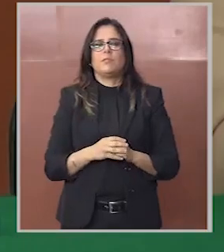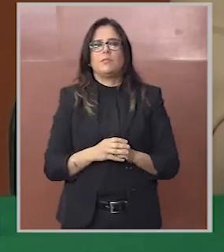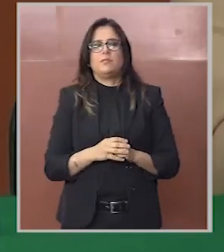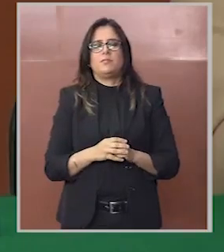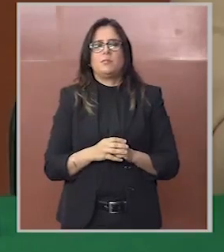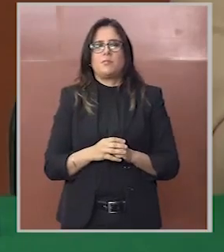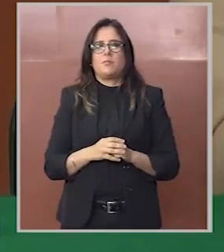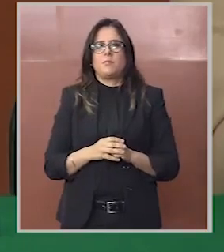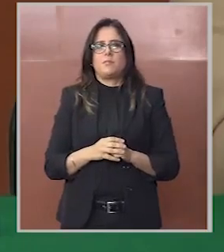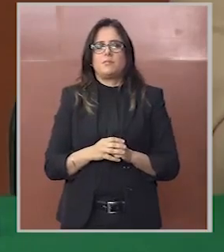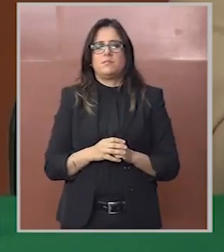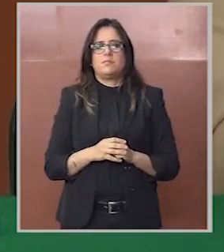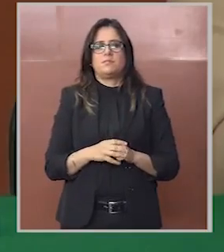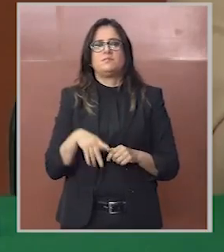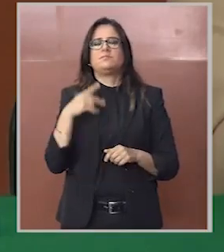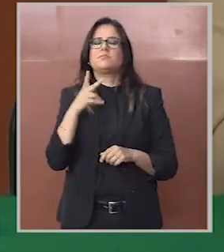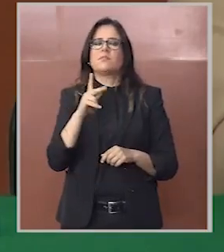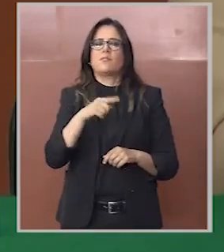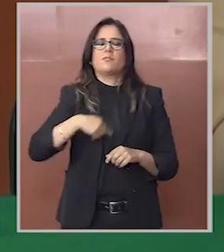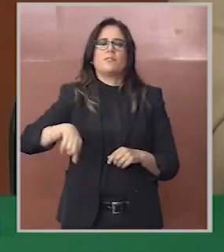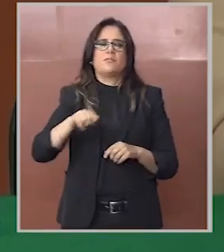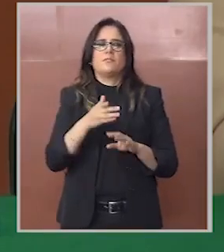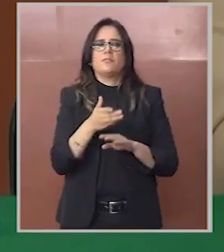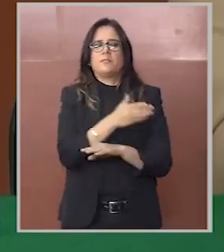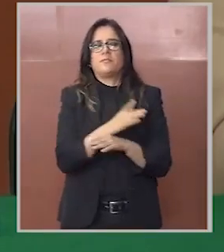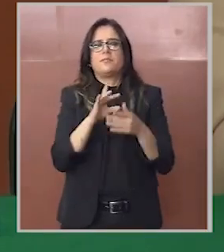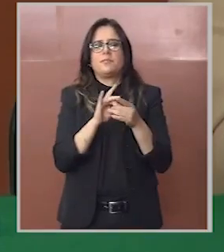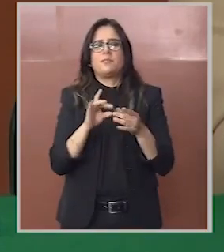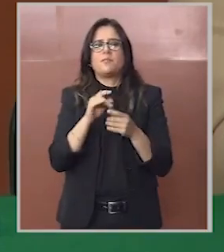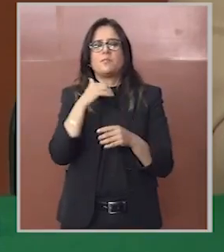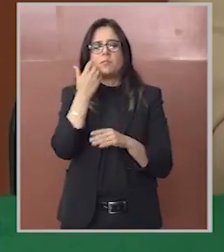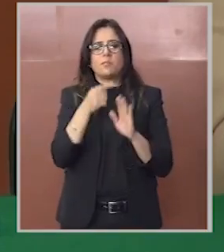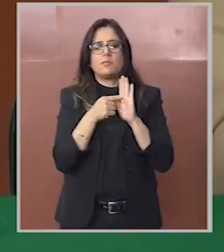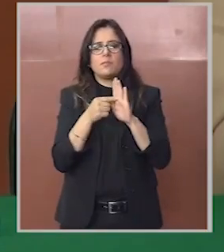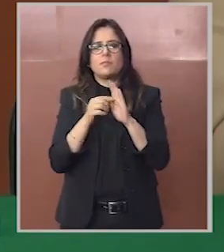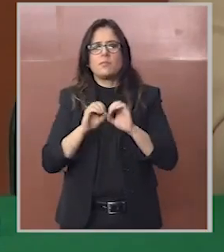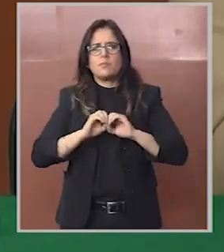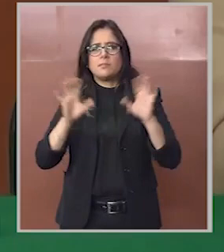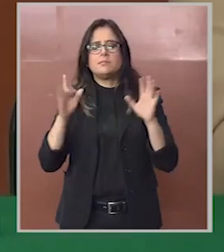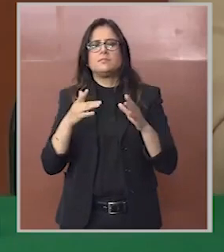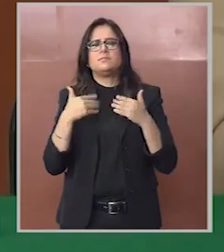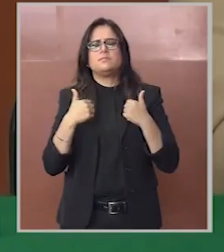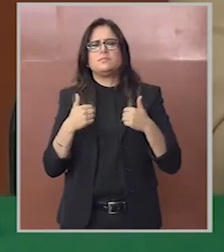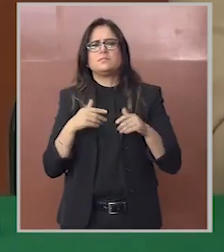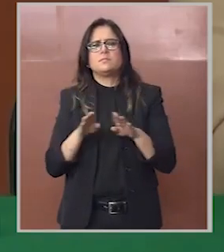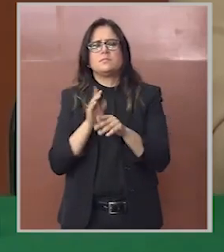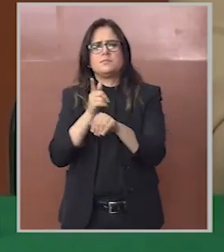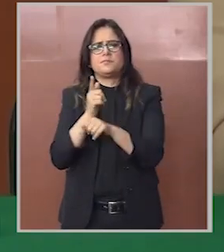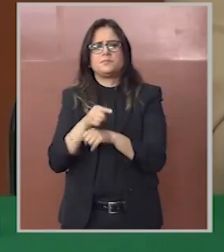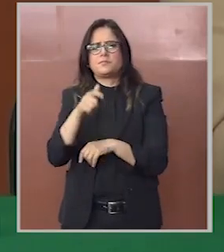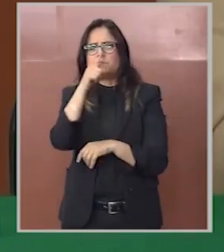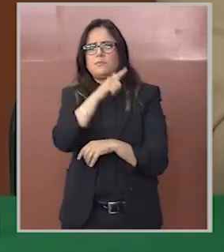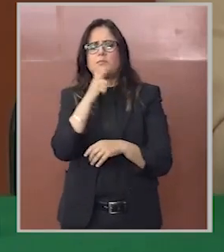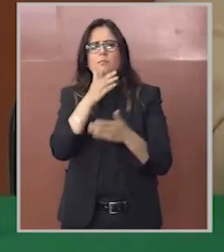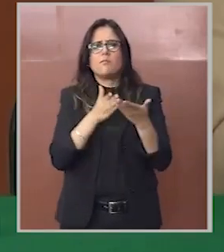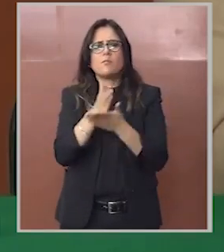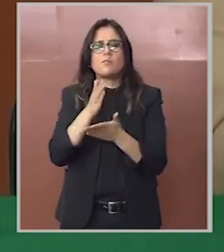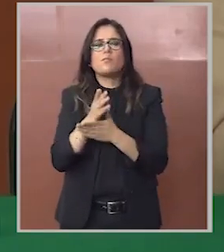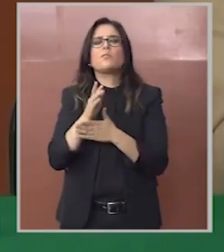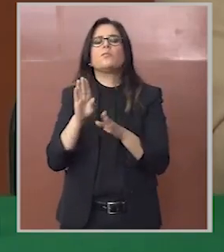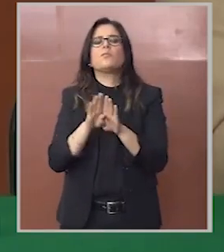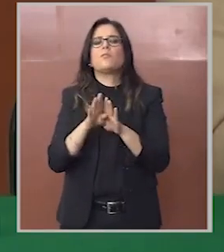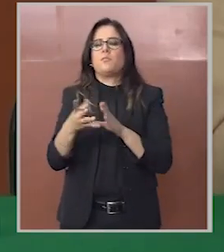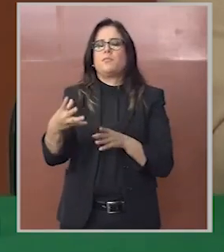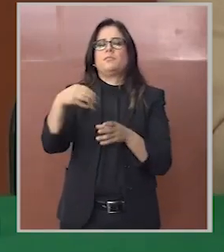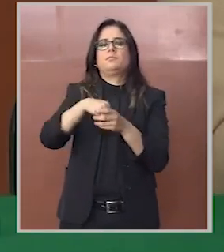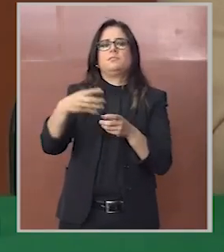algo que nosotras también desde el principio es que debemos dejar Claro pues aparte de de Este lenguaje accesible un lenguaje incluyente